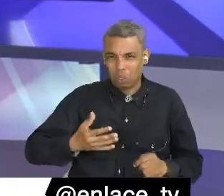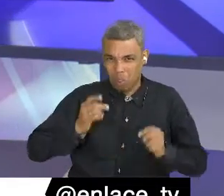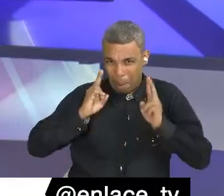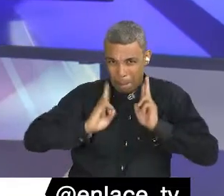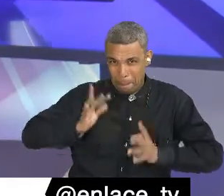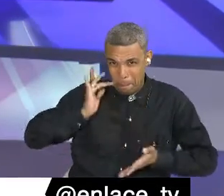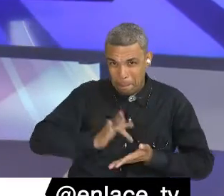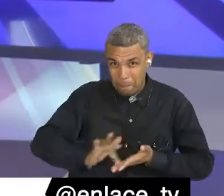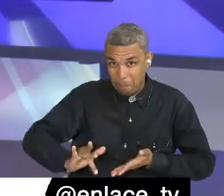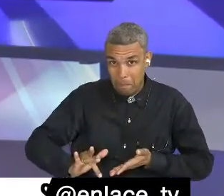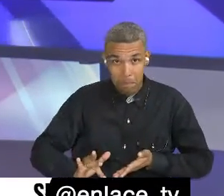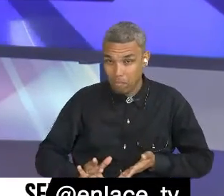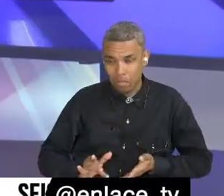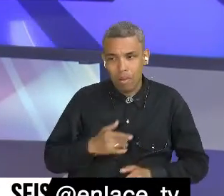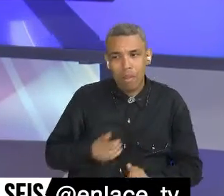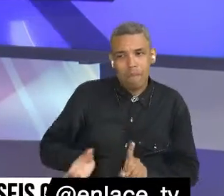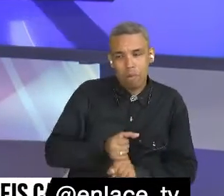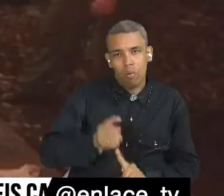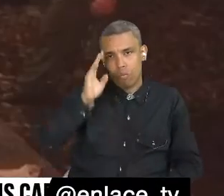las mínimas medidas de salubridad.